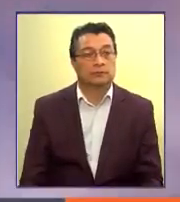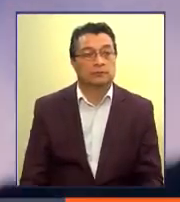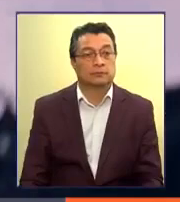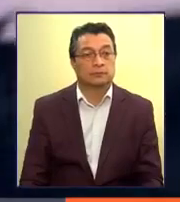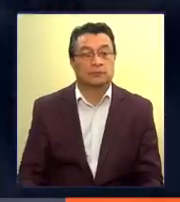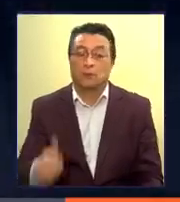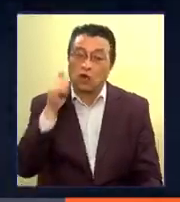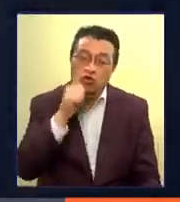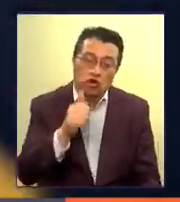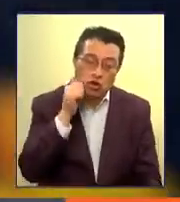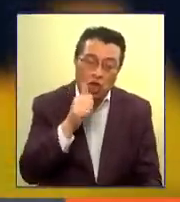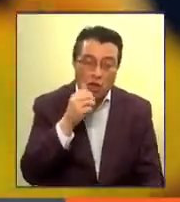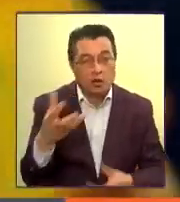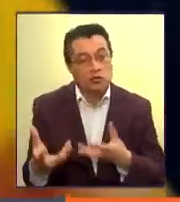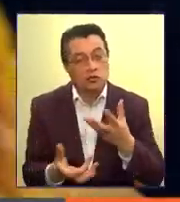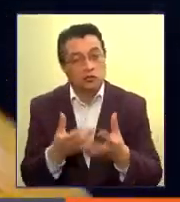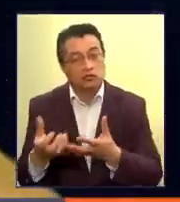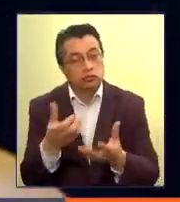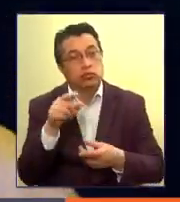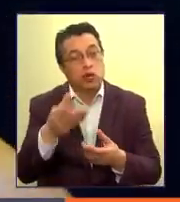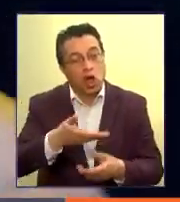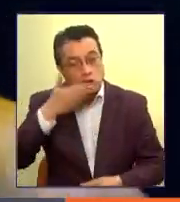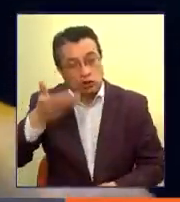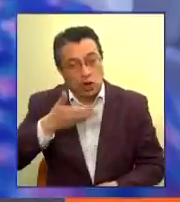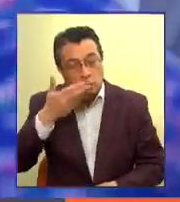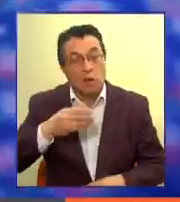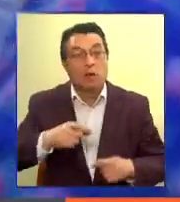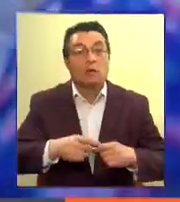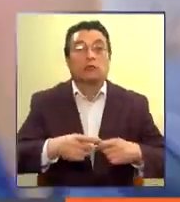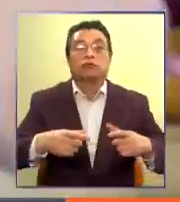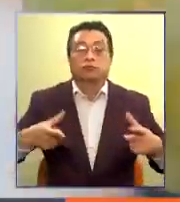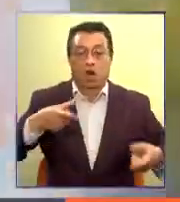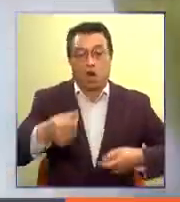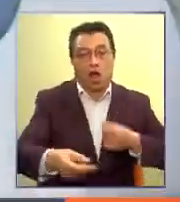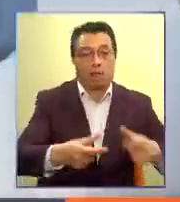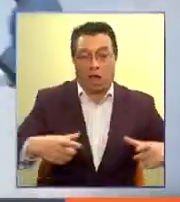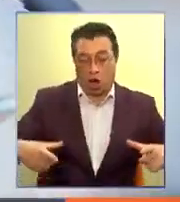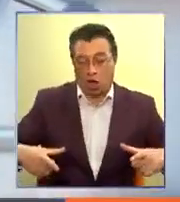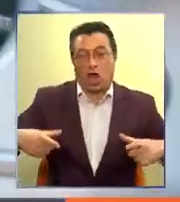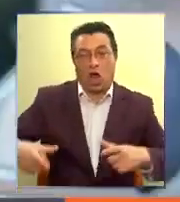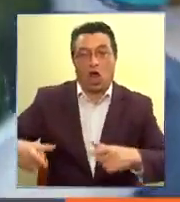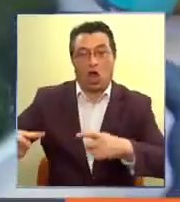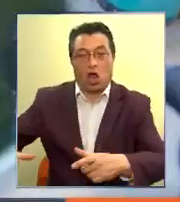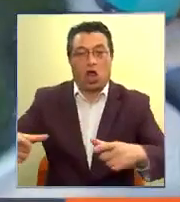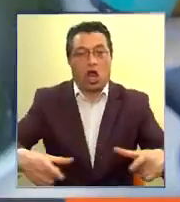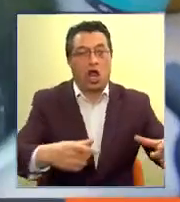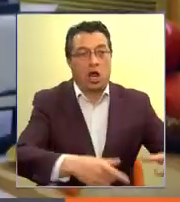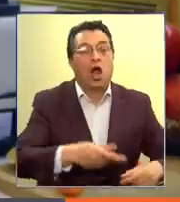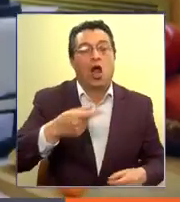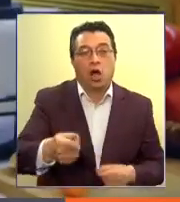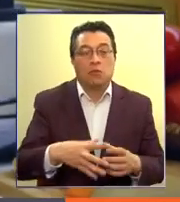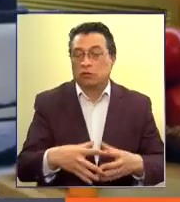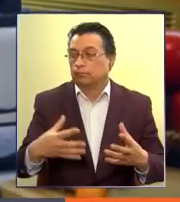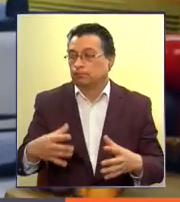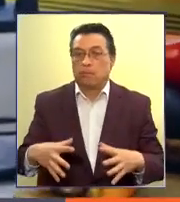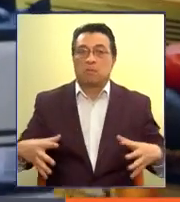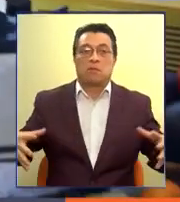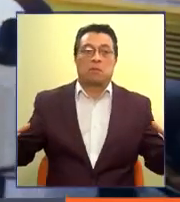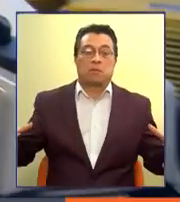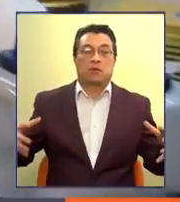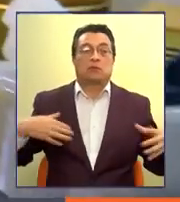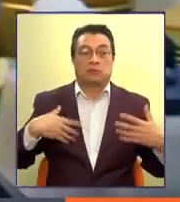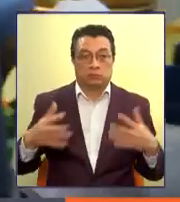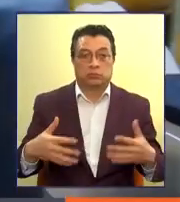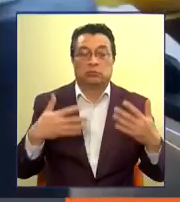Todos los días cocinan sus sopas, tanto que tuvieron que comprar más ollas porque las de la casa no fueron suficientes. Llegaron a estar en